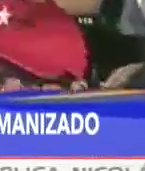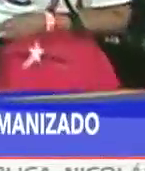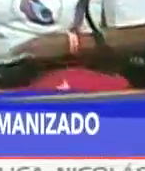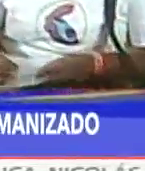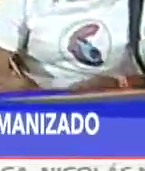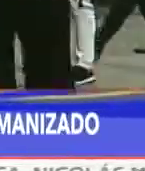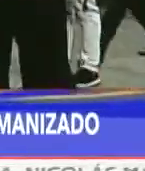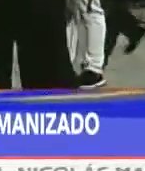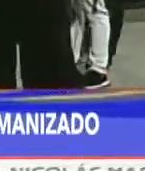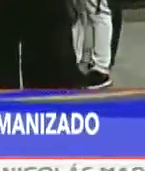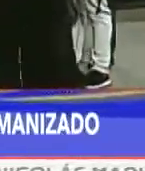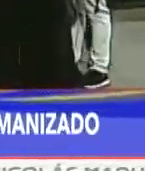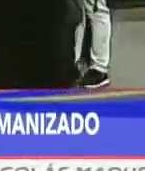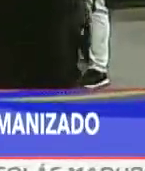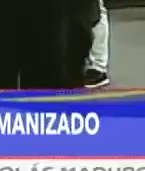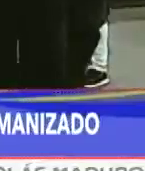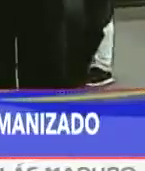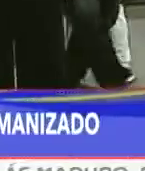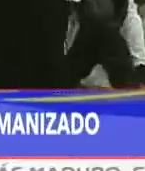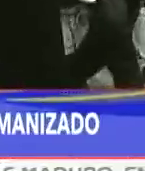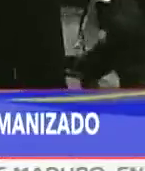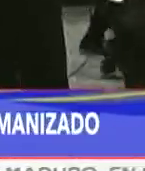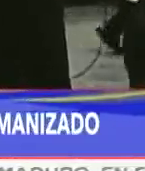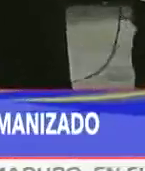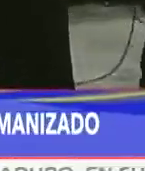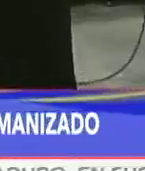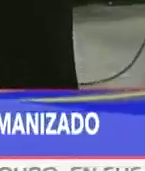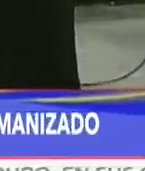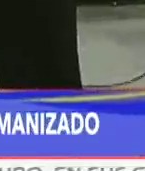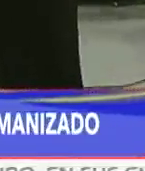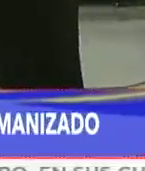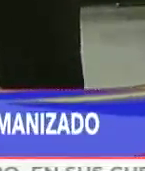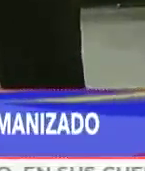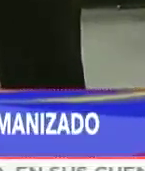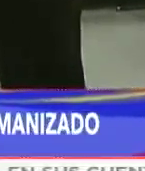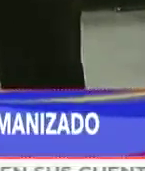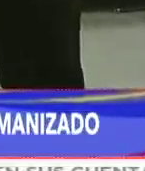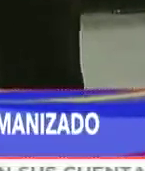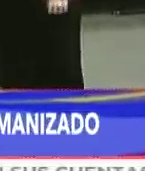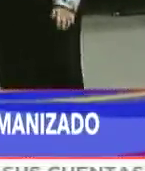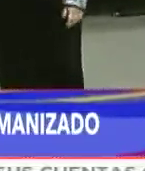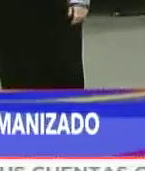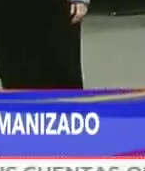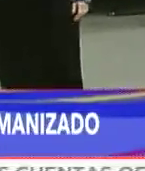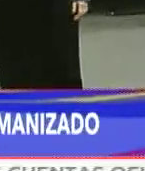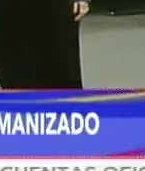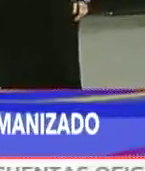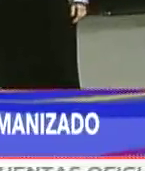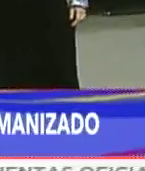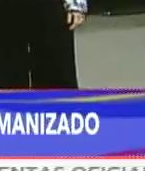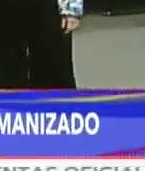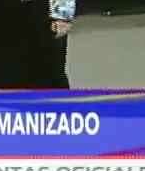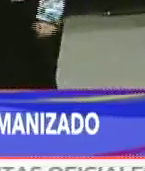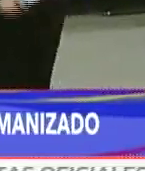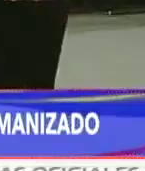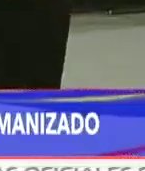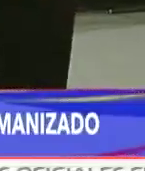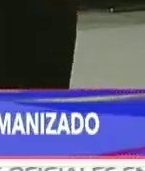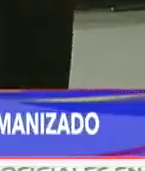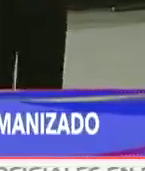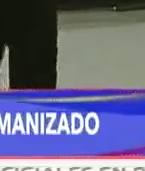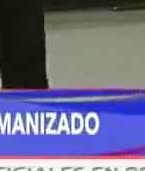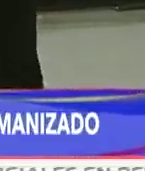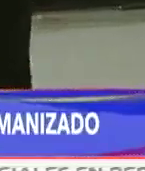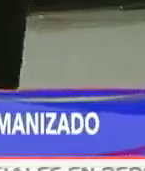las promotoras y viene un proceso de captación para que ambos aprendan lo que son el curso gestacional. Y ahí